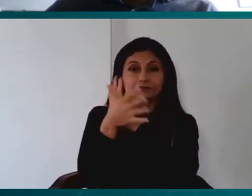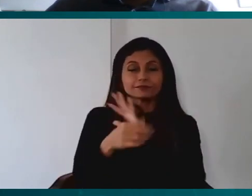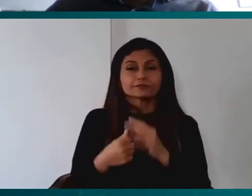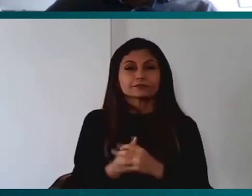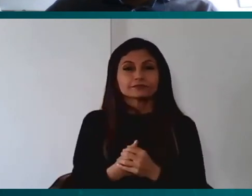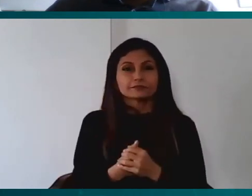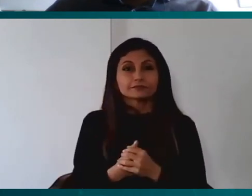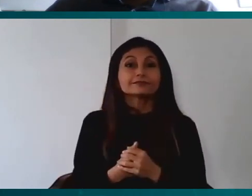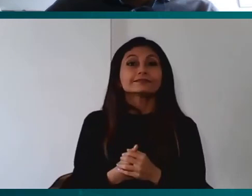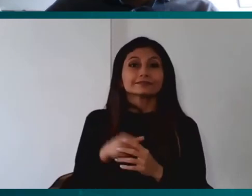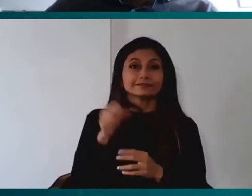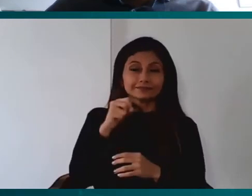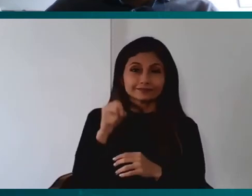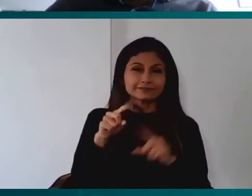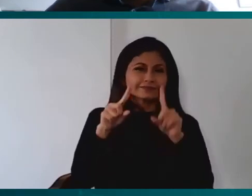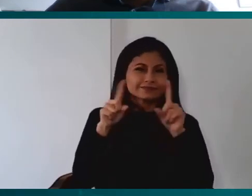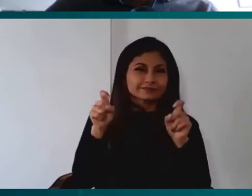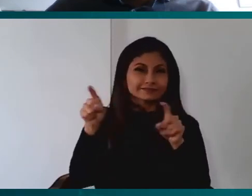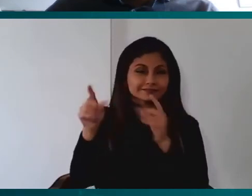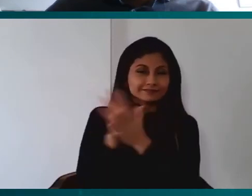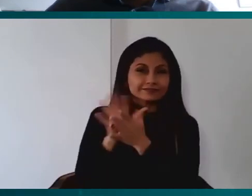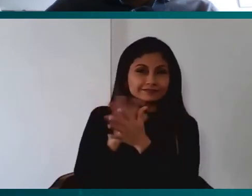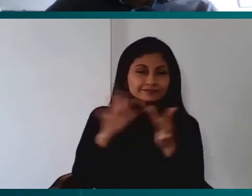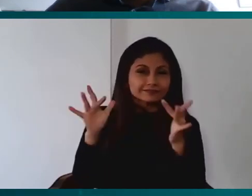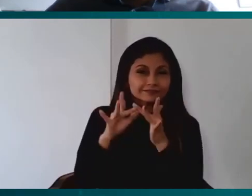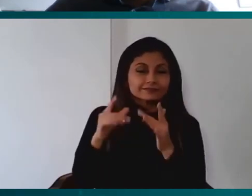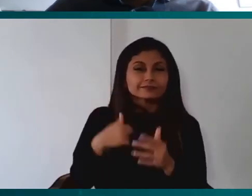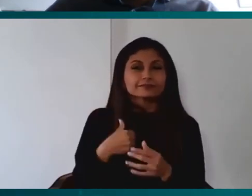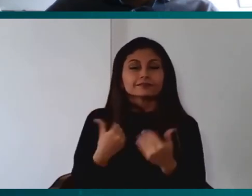ese sentido, vale la pena